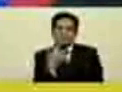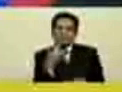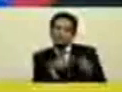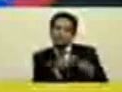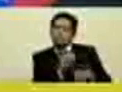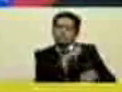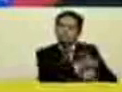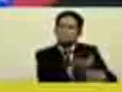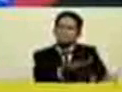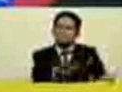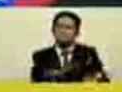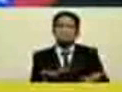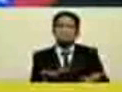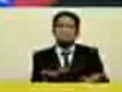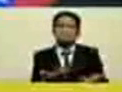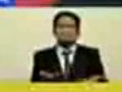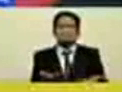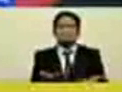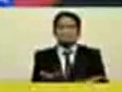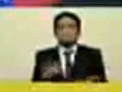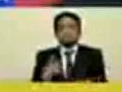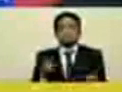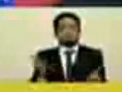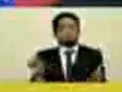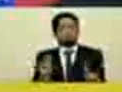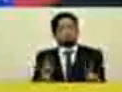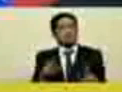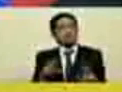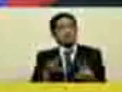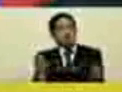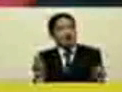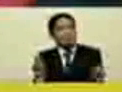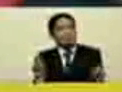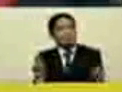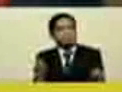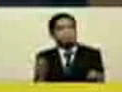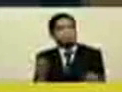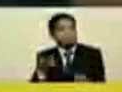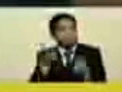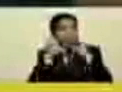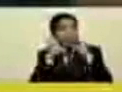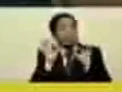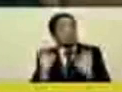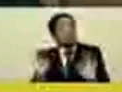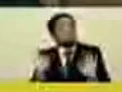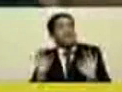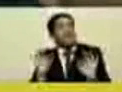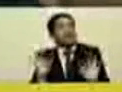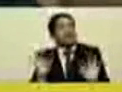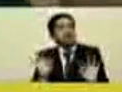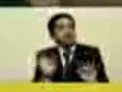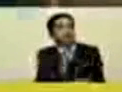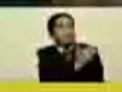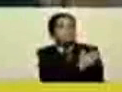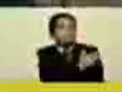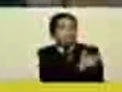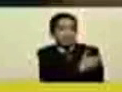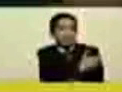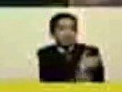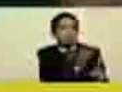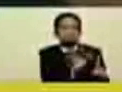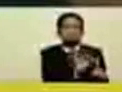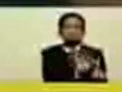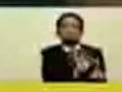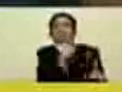le decíamos, no, lo que hay que tener cuidado es que esta derecha no termine infectando